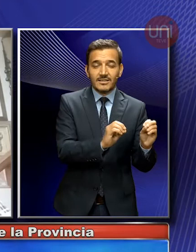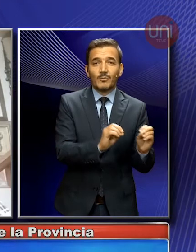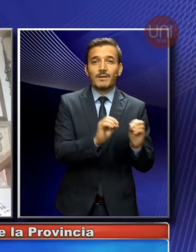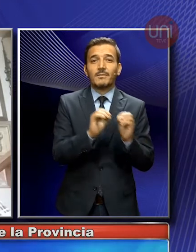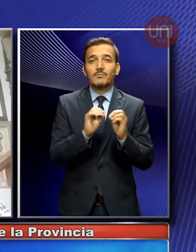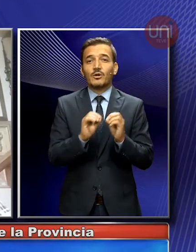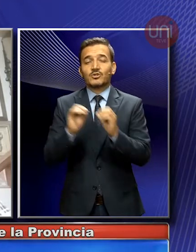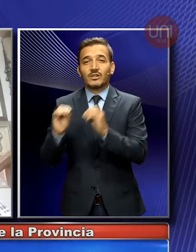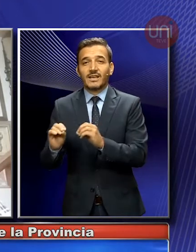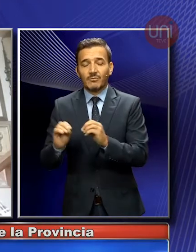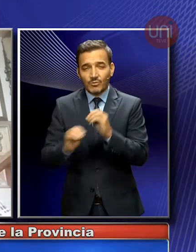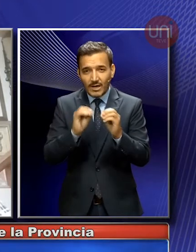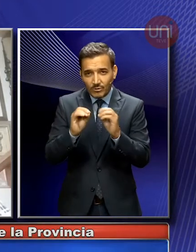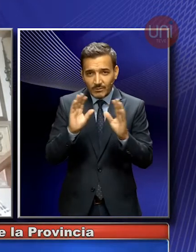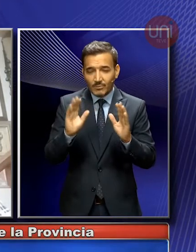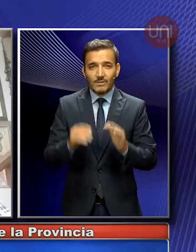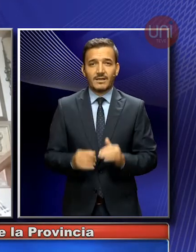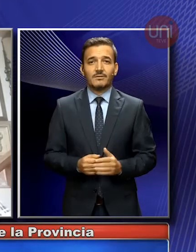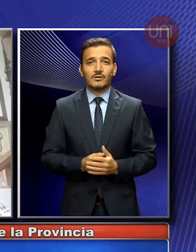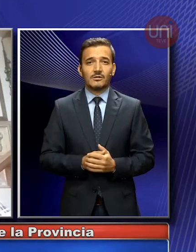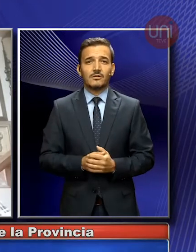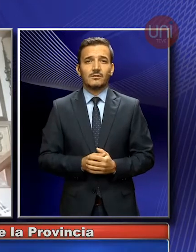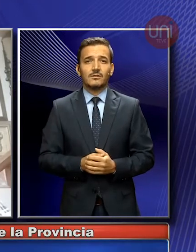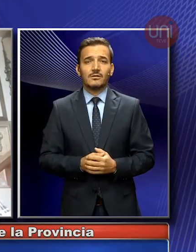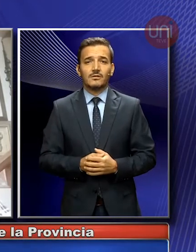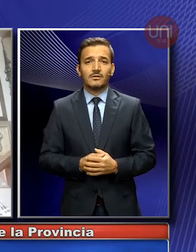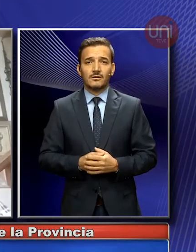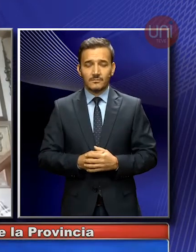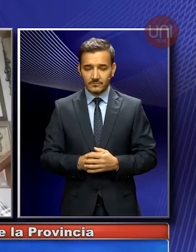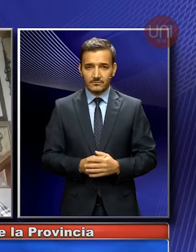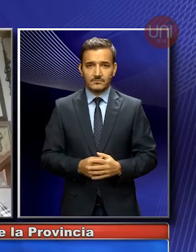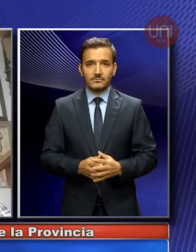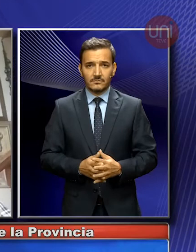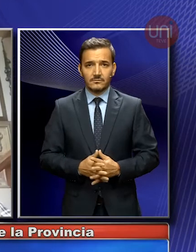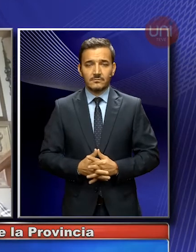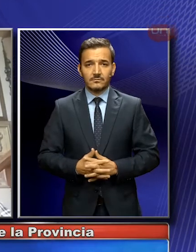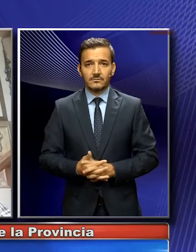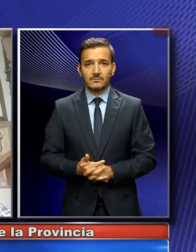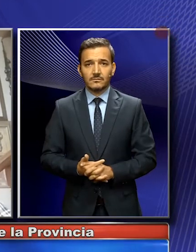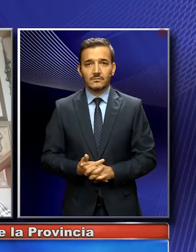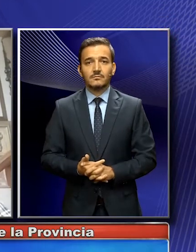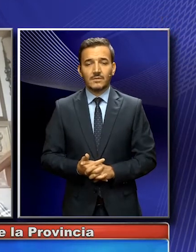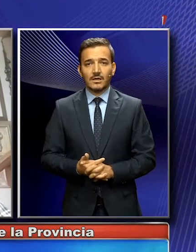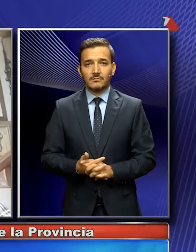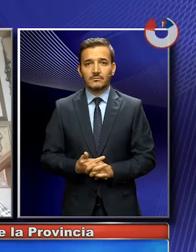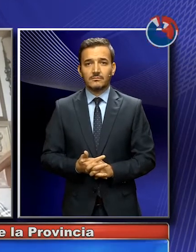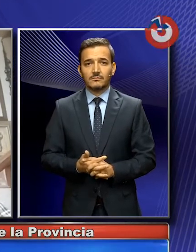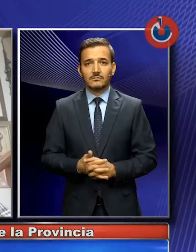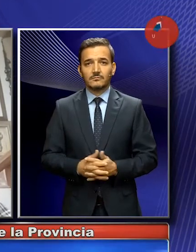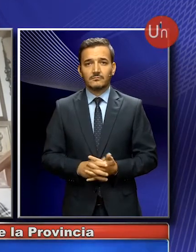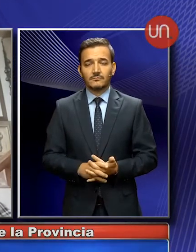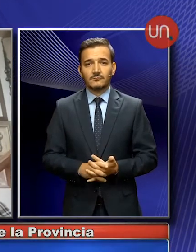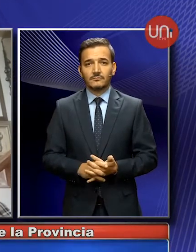para poder sostener la burbuja. ¿Usted me lo puede explicar mejor? Bueno, pero en lo que se aclara es que si se